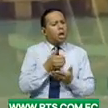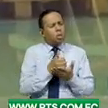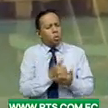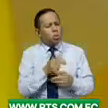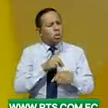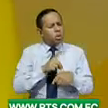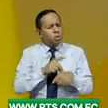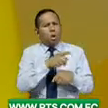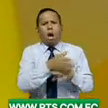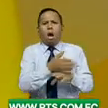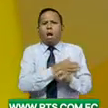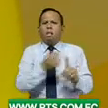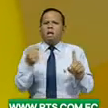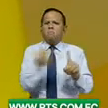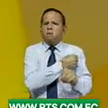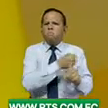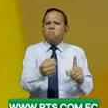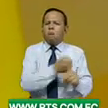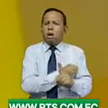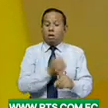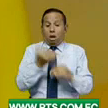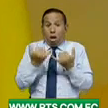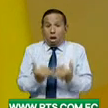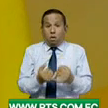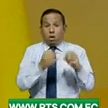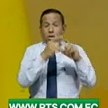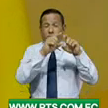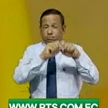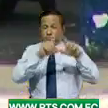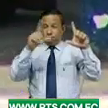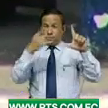revisan las imágenes de las cámaras de videovigilancia para que